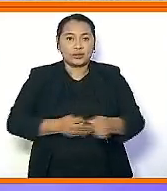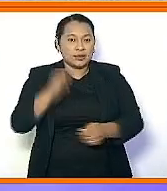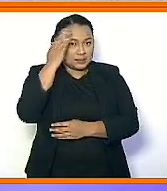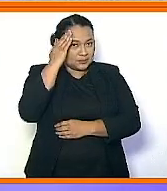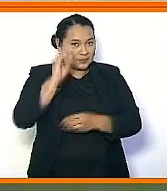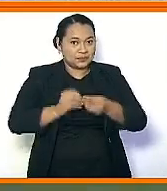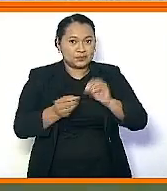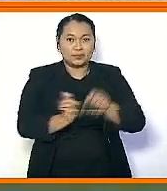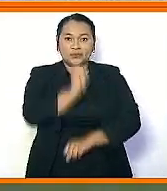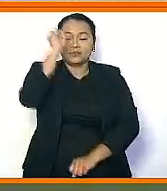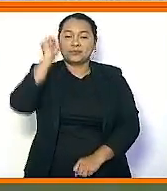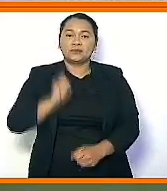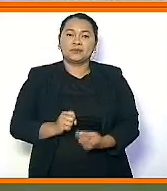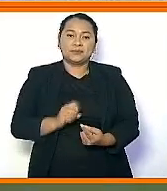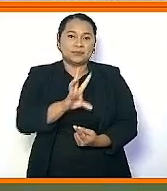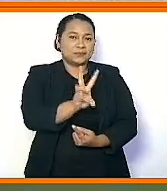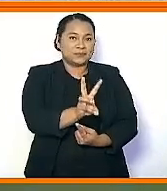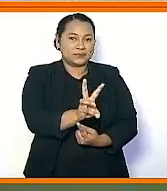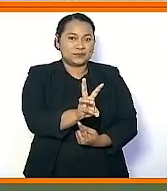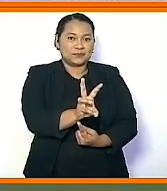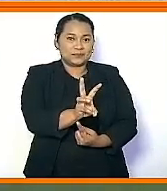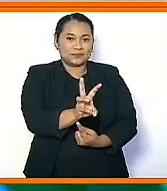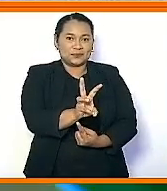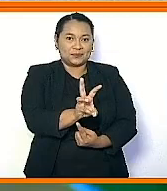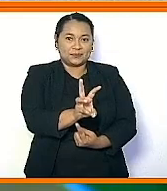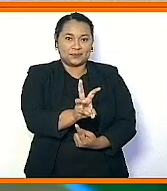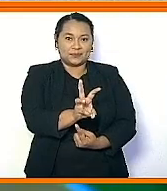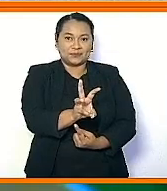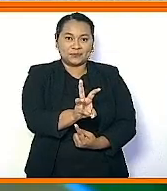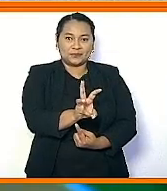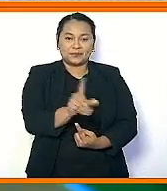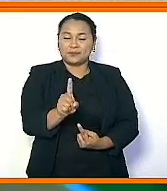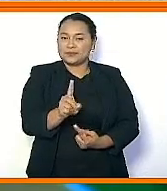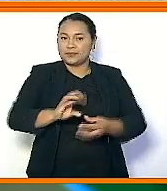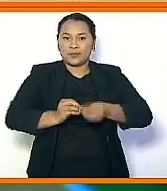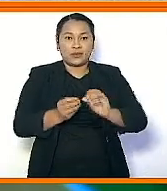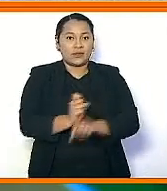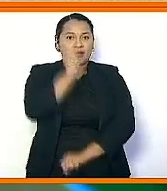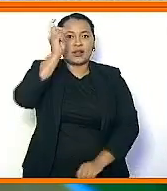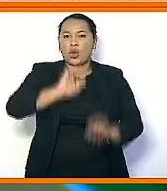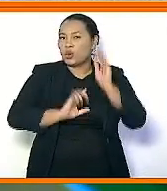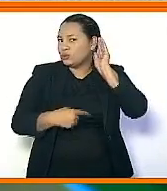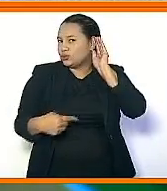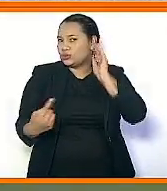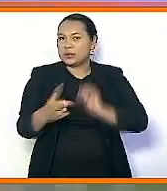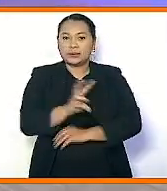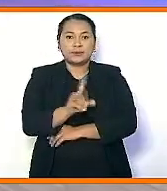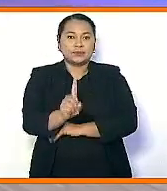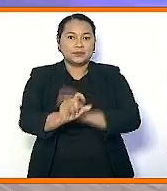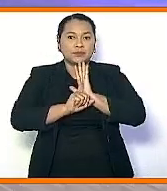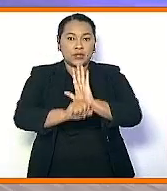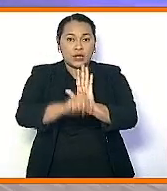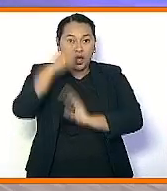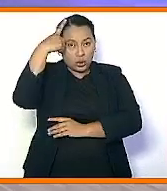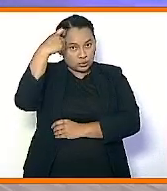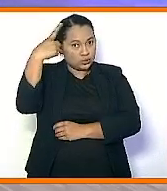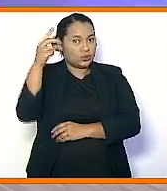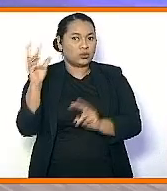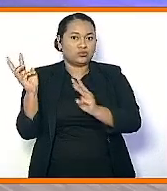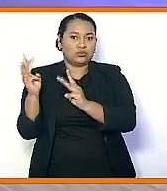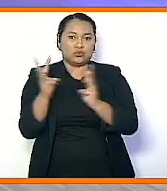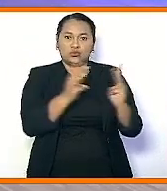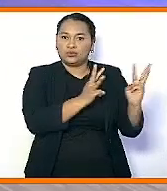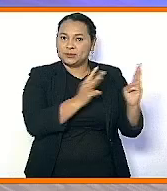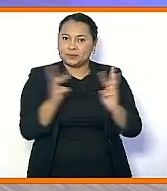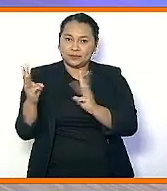el 6. Segundo dígito, 1. Número favorecido, 61, con su símbolo de sueños guerra.